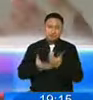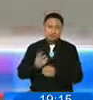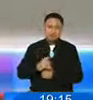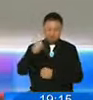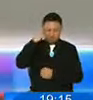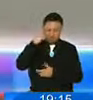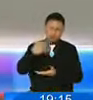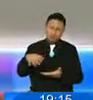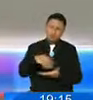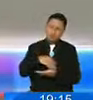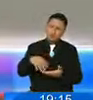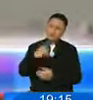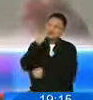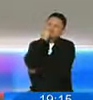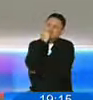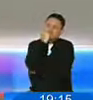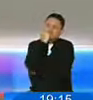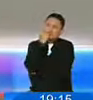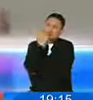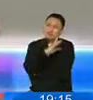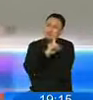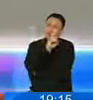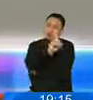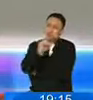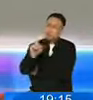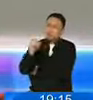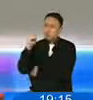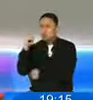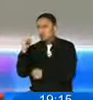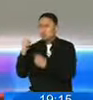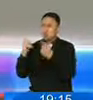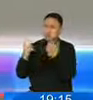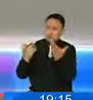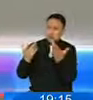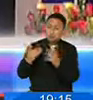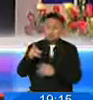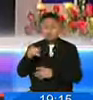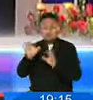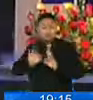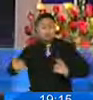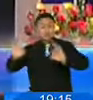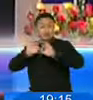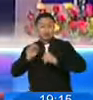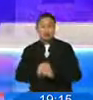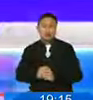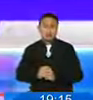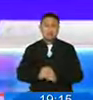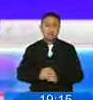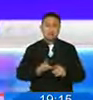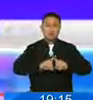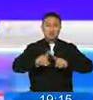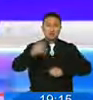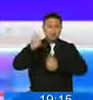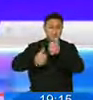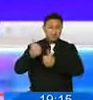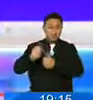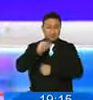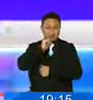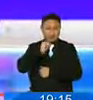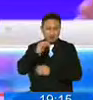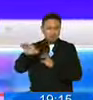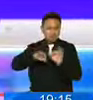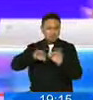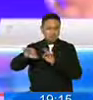de indecisos y ya perfilado entre uno o dos candidatos, creo que es importante. Pero que a los candidatos les faltó profundidad,